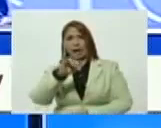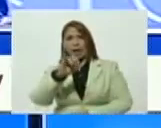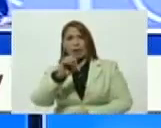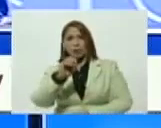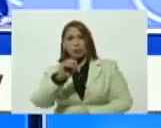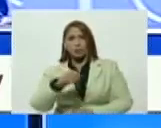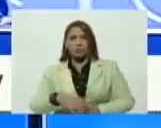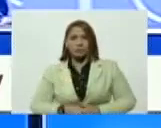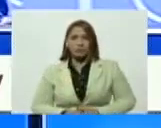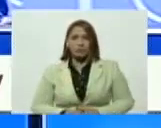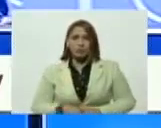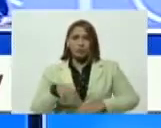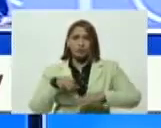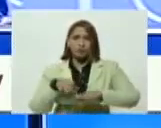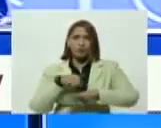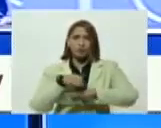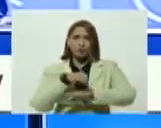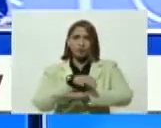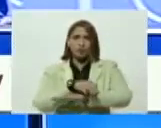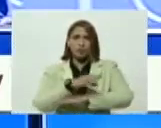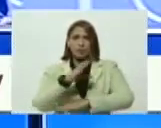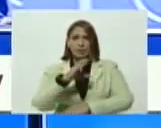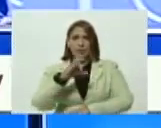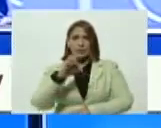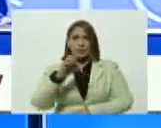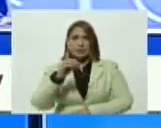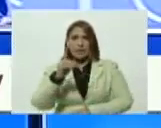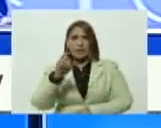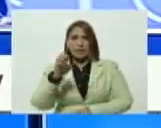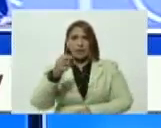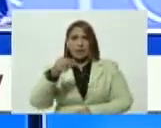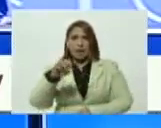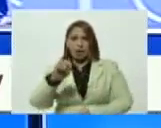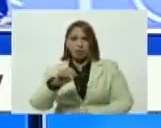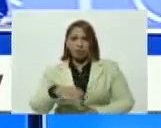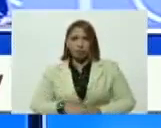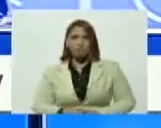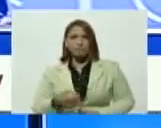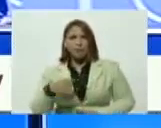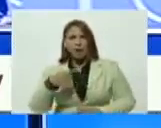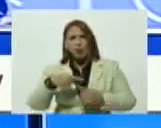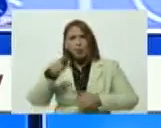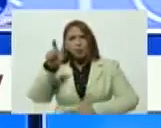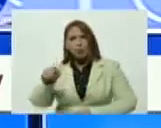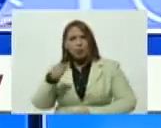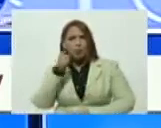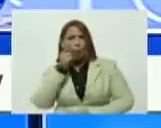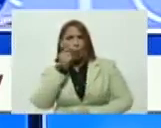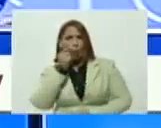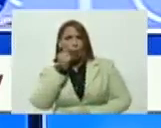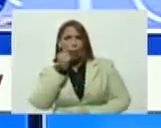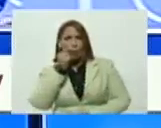Areo, municipio Cedeño. Allá está otro joven líder,